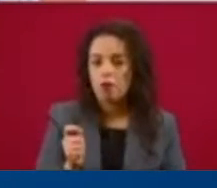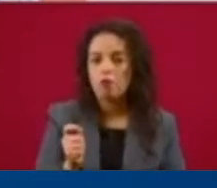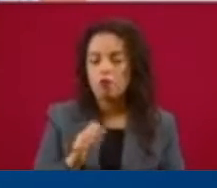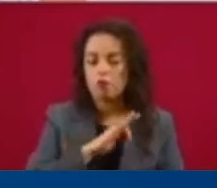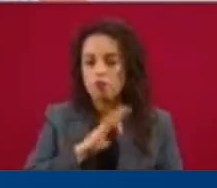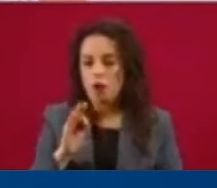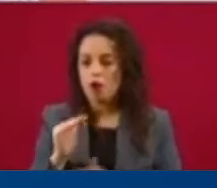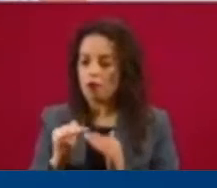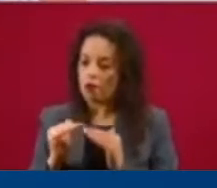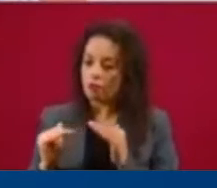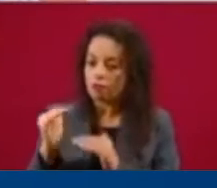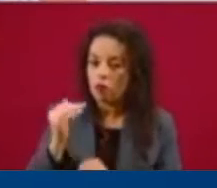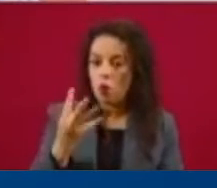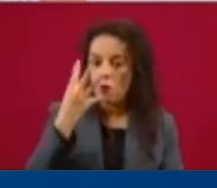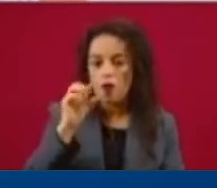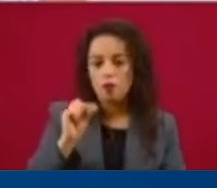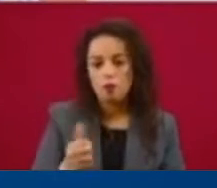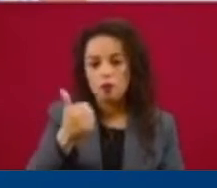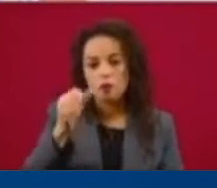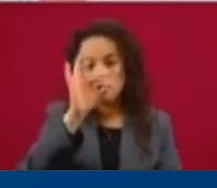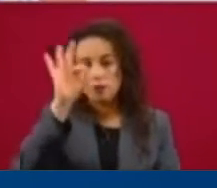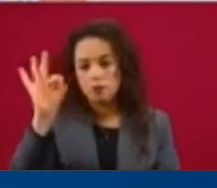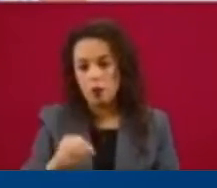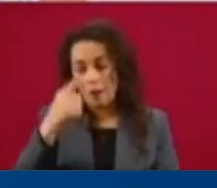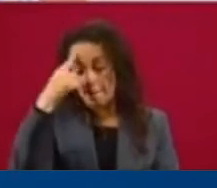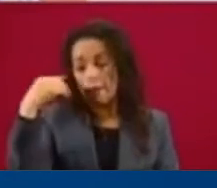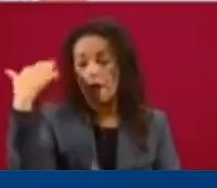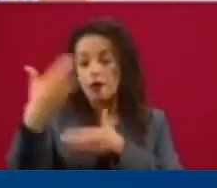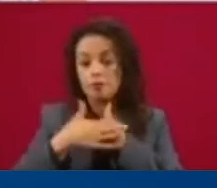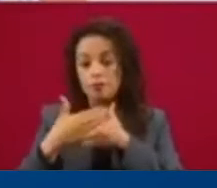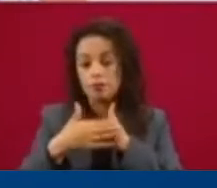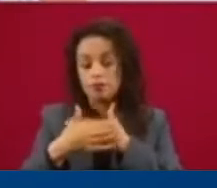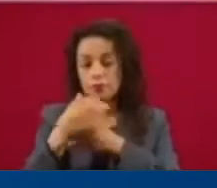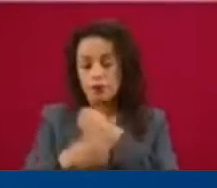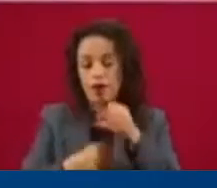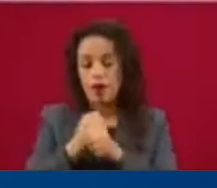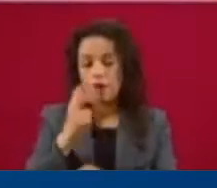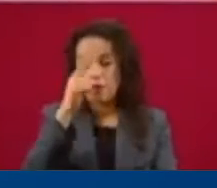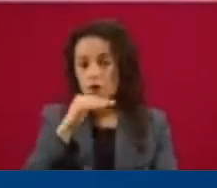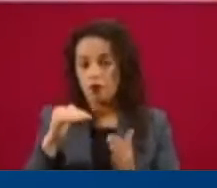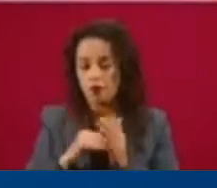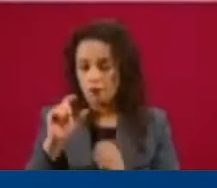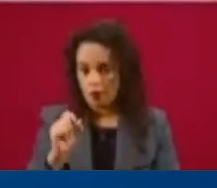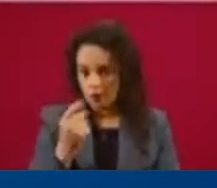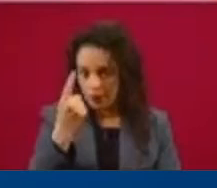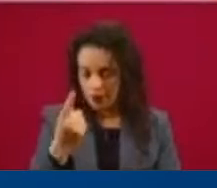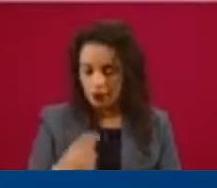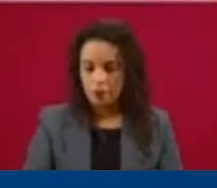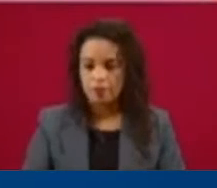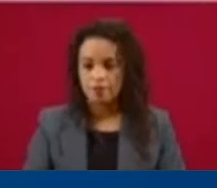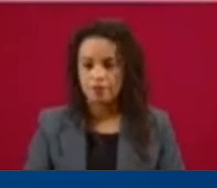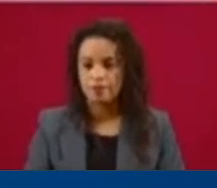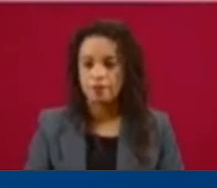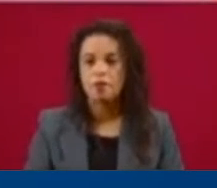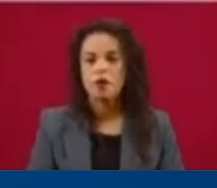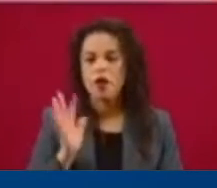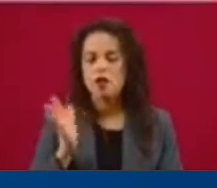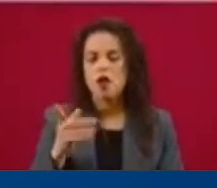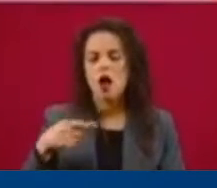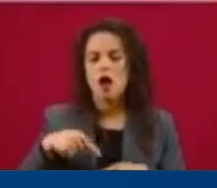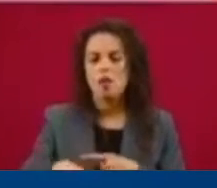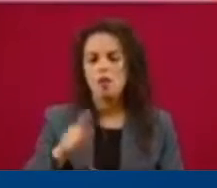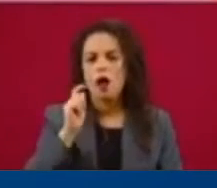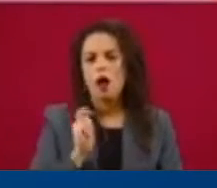nacionales el manejo de la pandemia por parte del estado mexicano es insuficiente y pernicioso este es sólo un pequeño